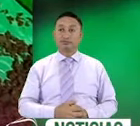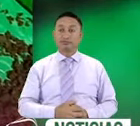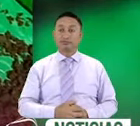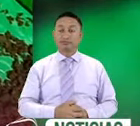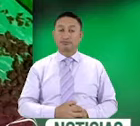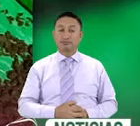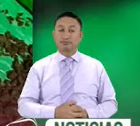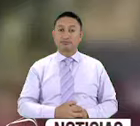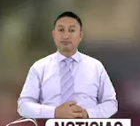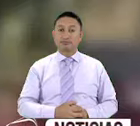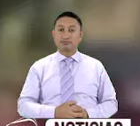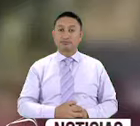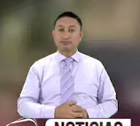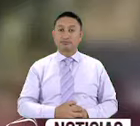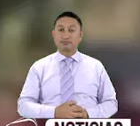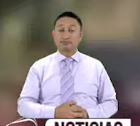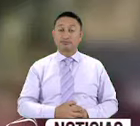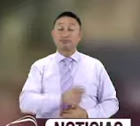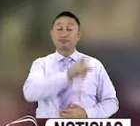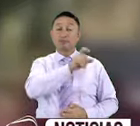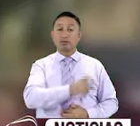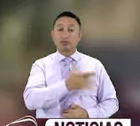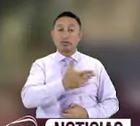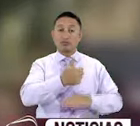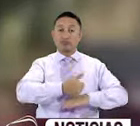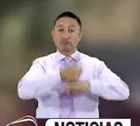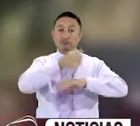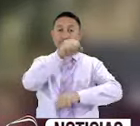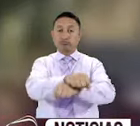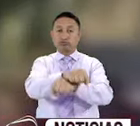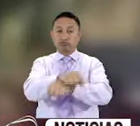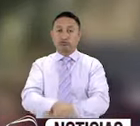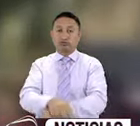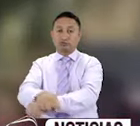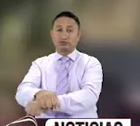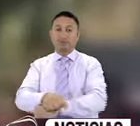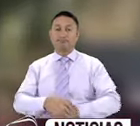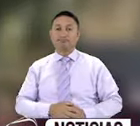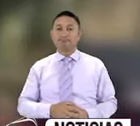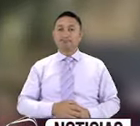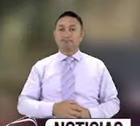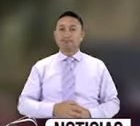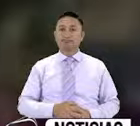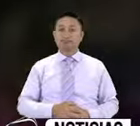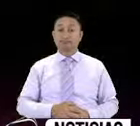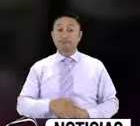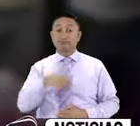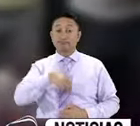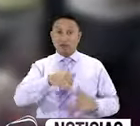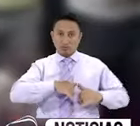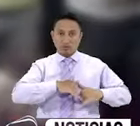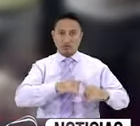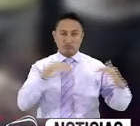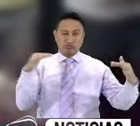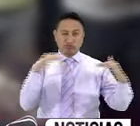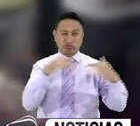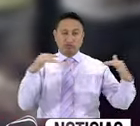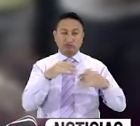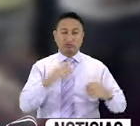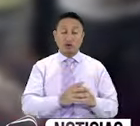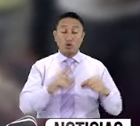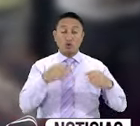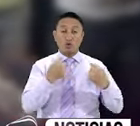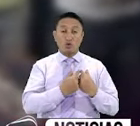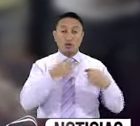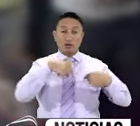El individuo fue puesto a órdenes de los operadores de justicia. Guerra sin tregua a quienes serían parte de grupos catalogados por